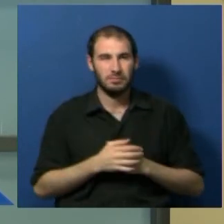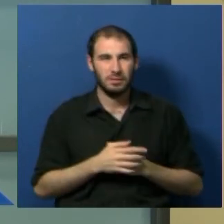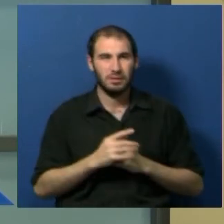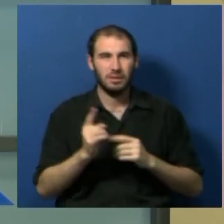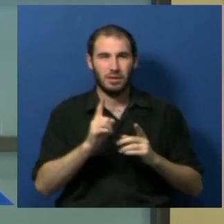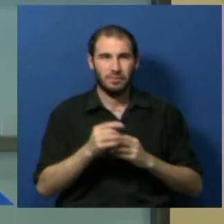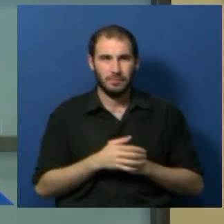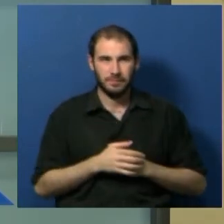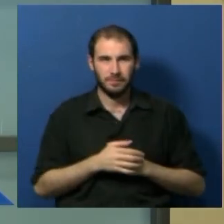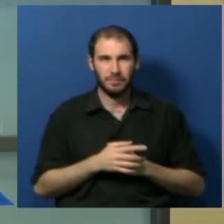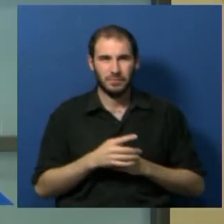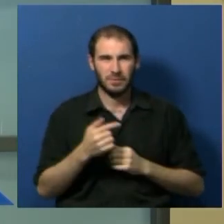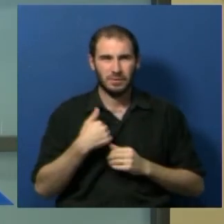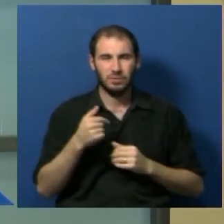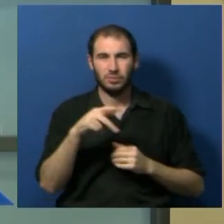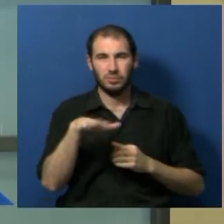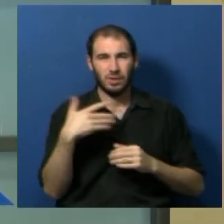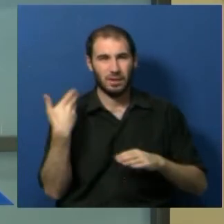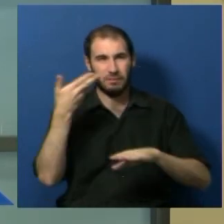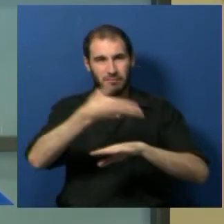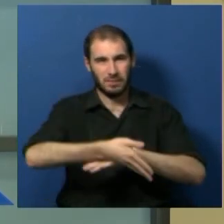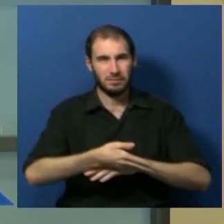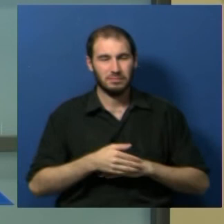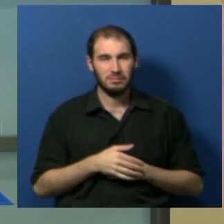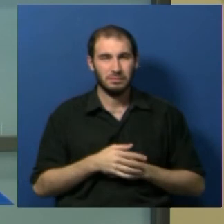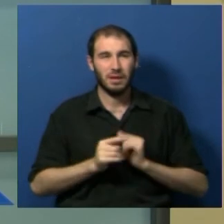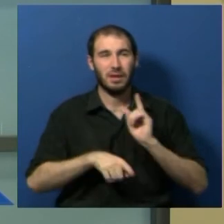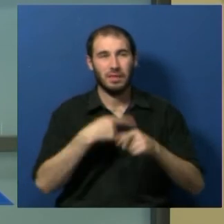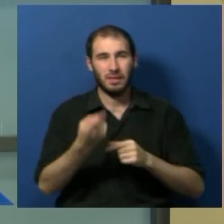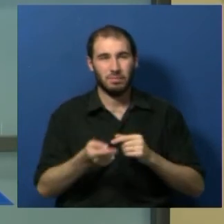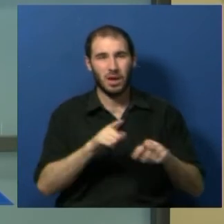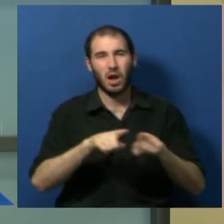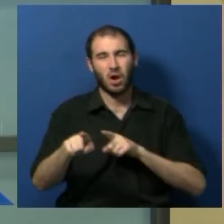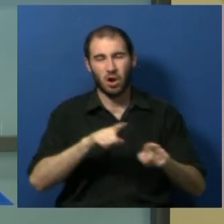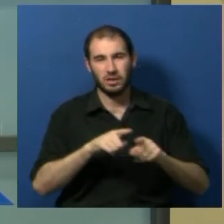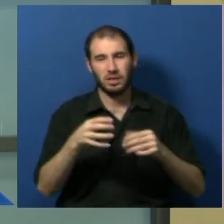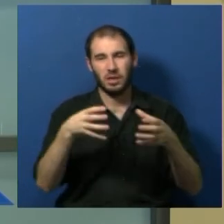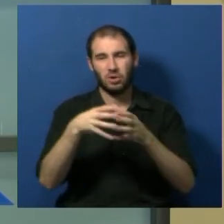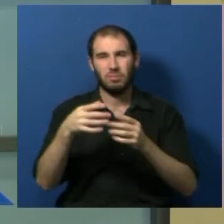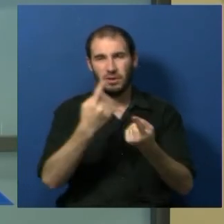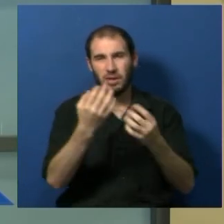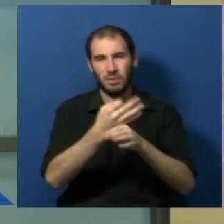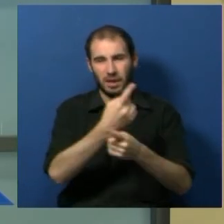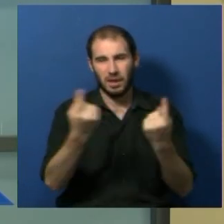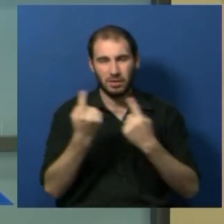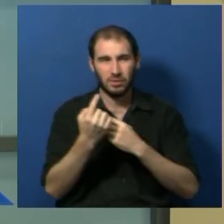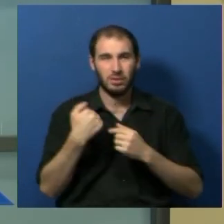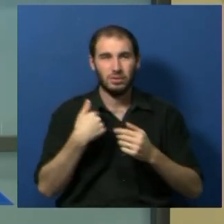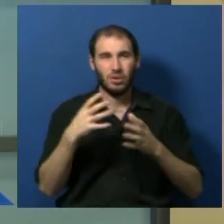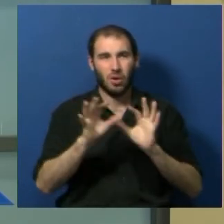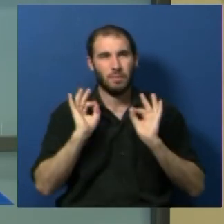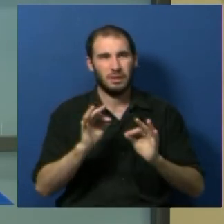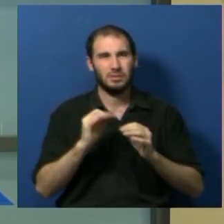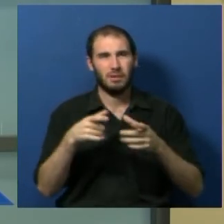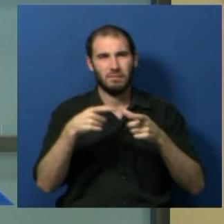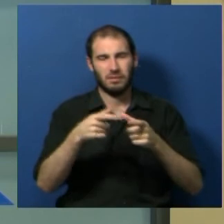es que yo vaya a los lugares perfecto. Y después se va coordinando con los equipamientos que tenga cada escuela. Absolutamente. Yo voy con todo, voy con